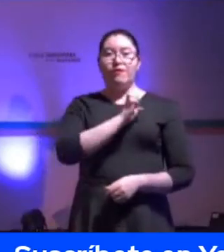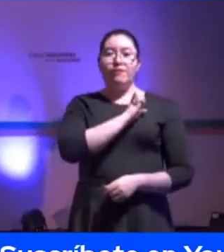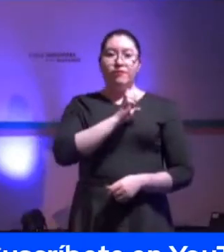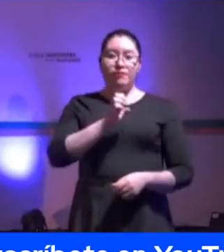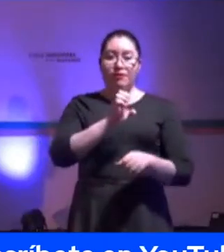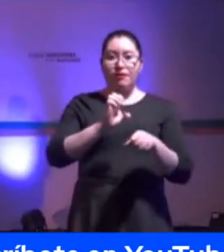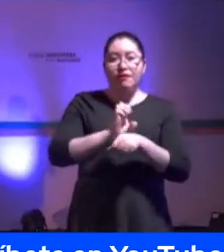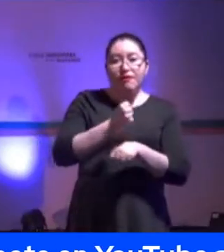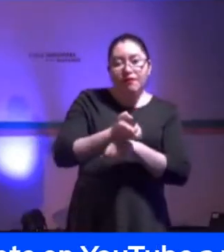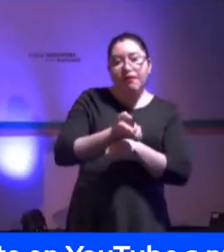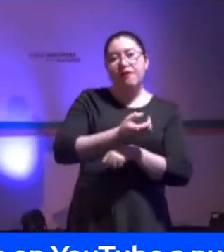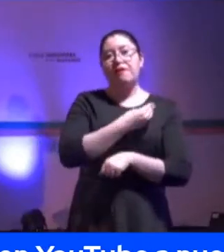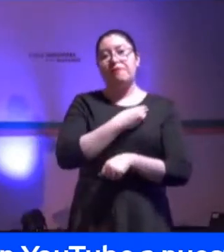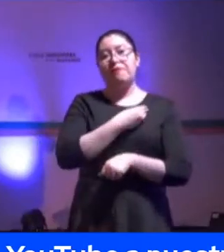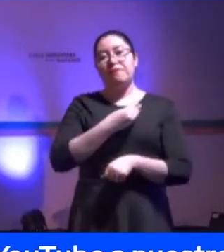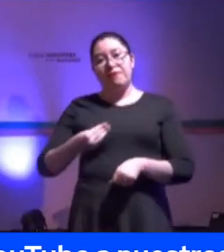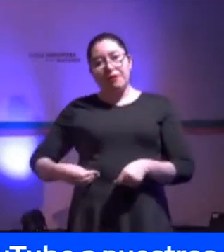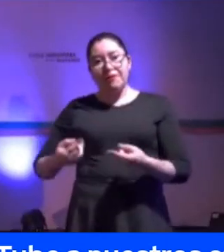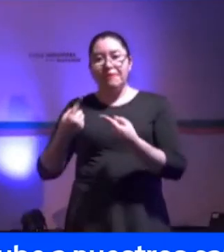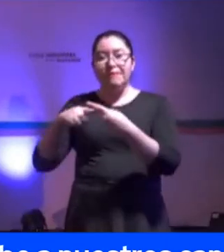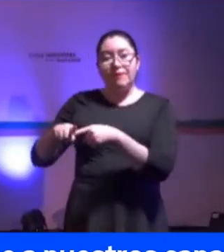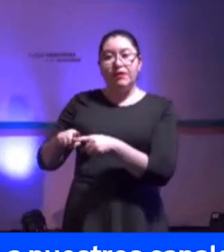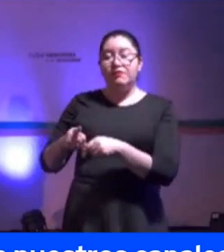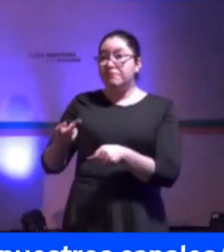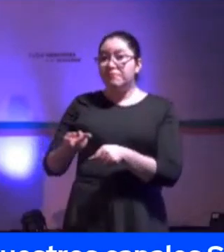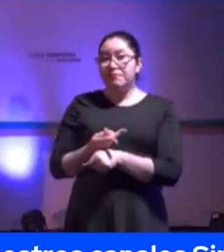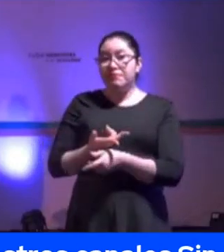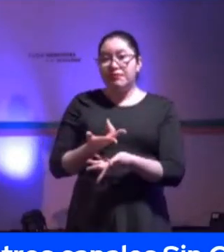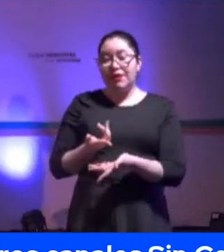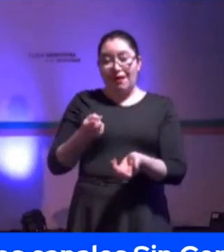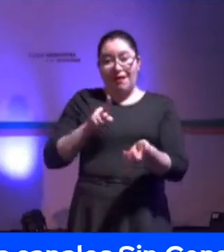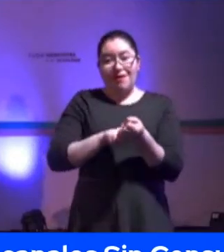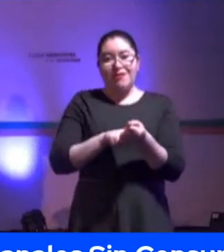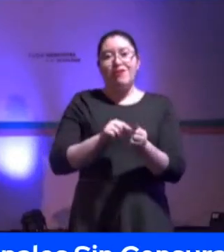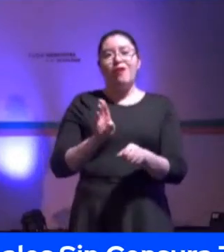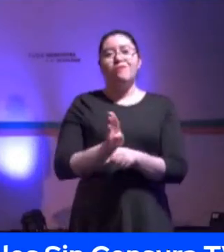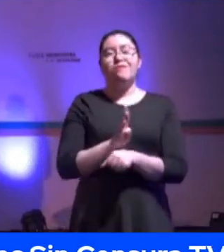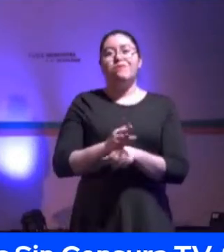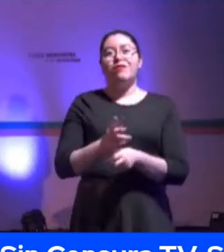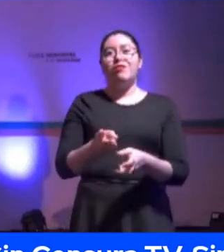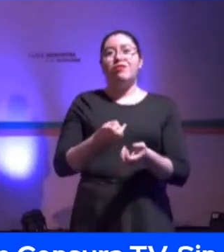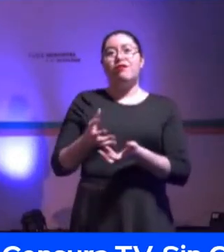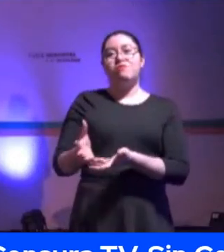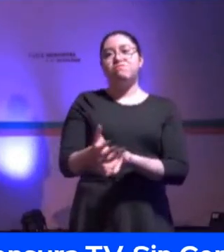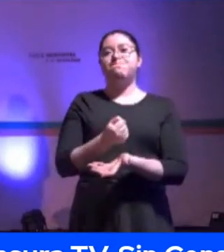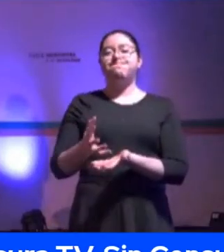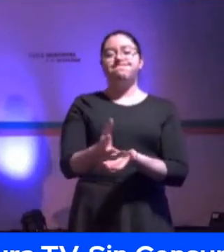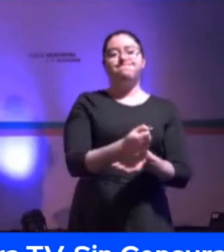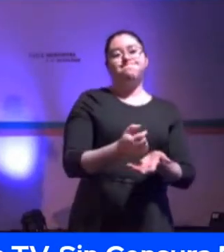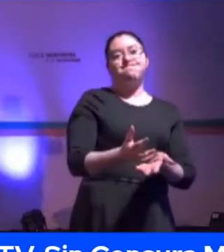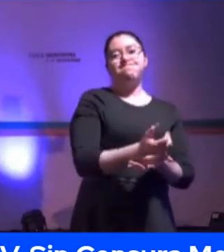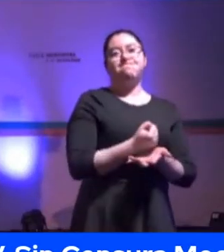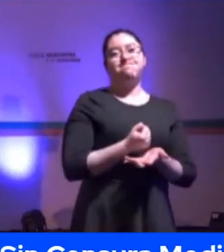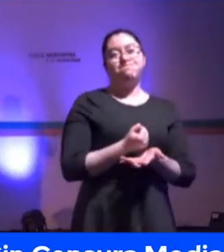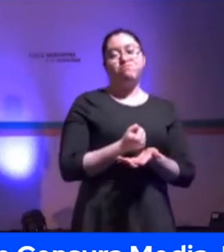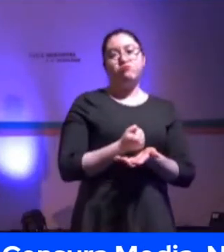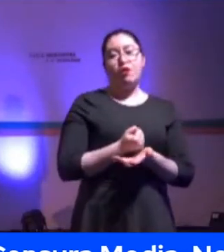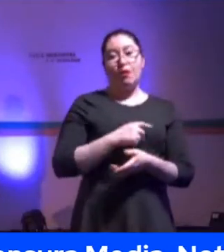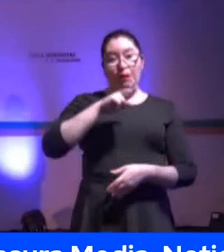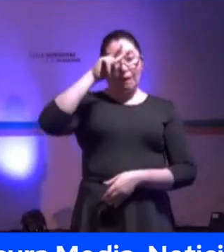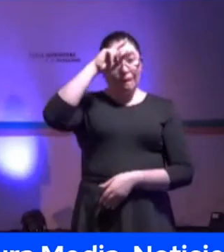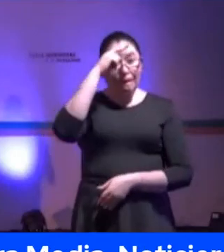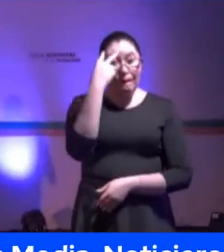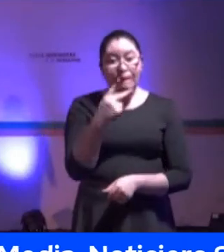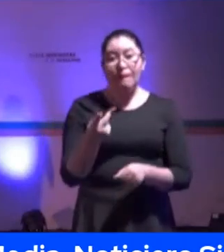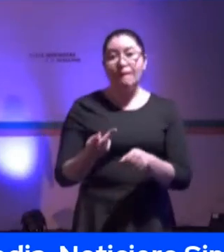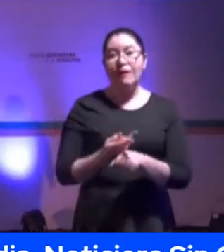estatales, que de alguna manera se benefician de todo el dinero del pueblo. ¿Qué sería México si